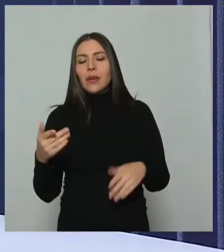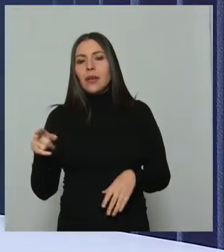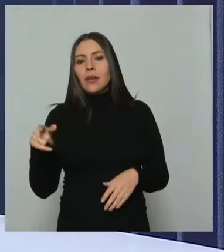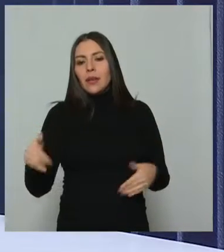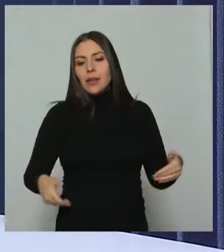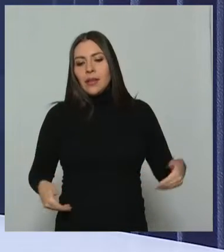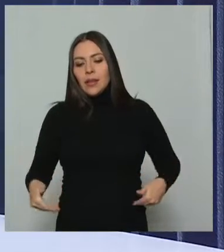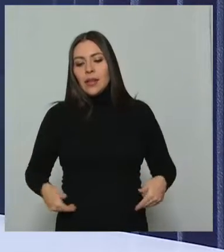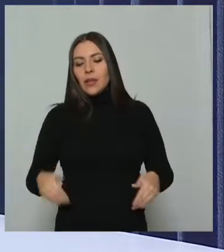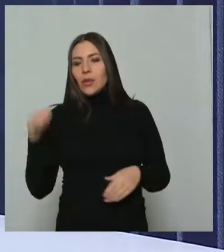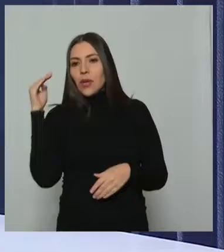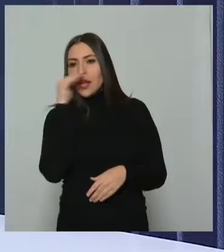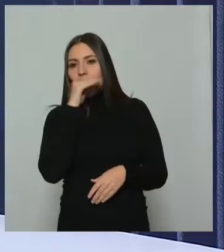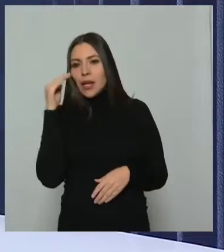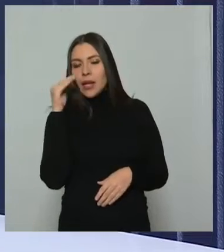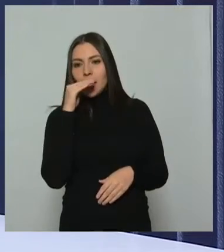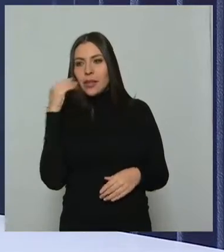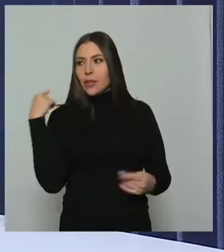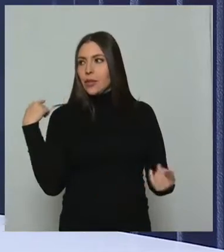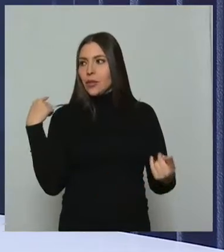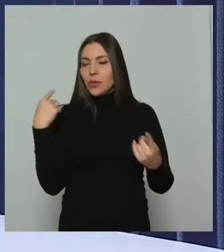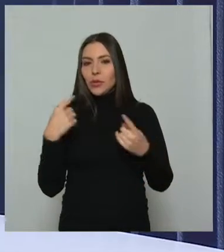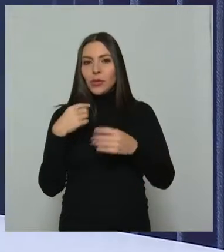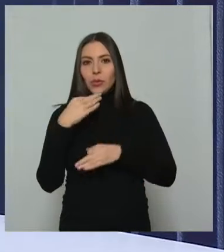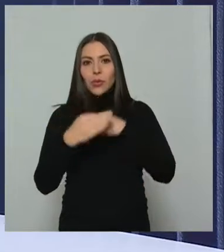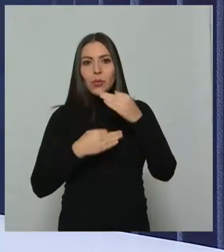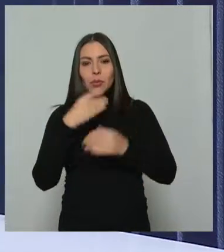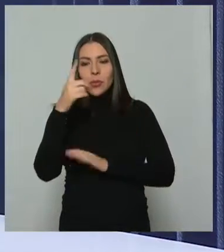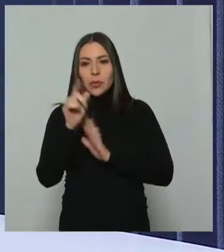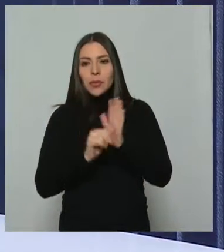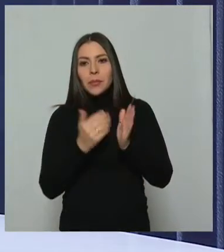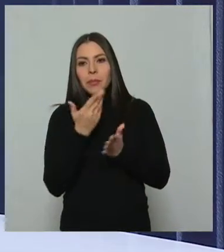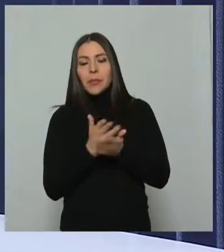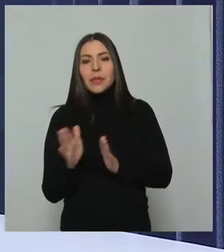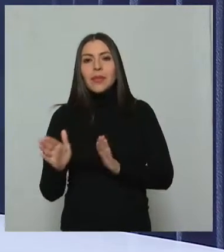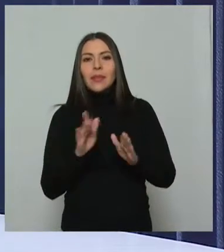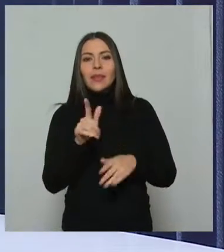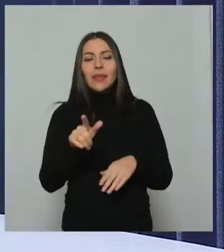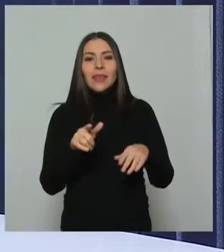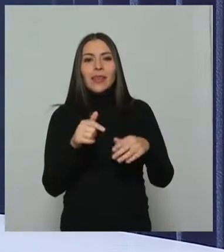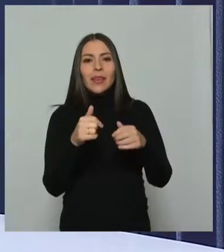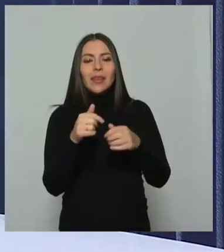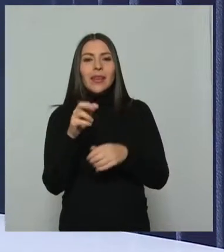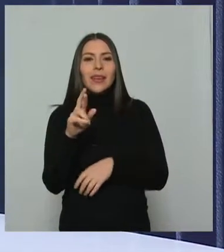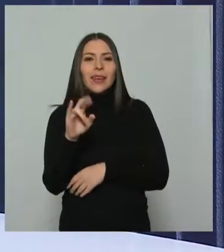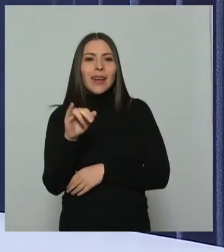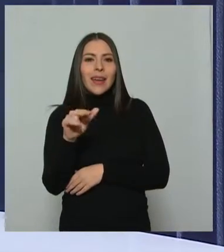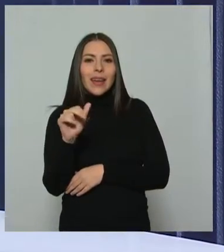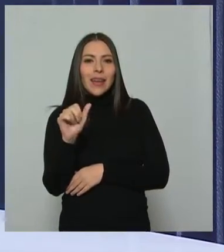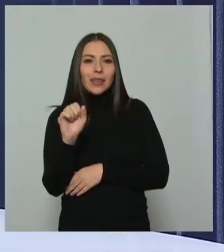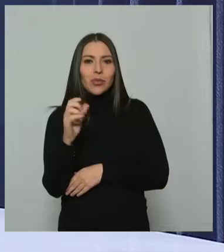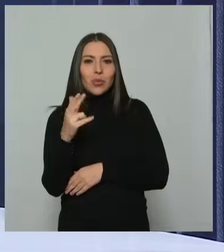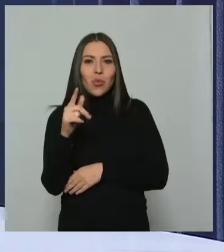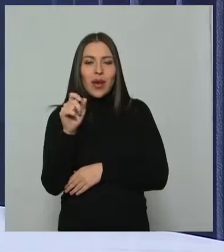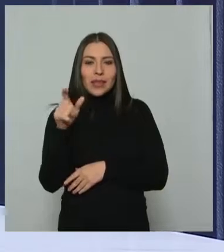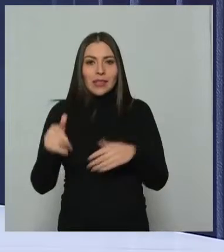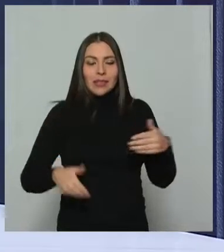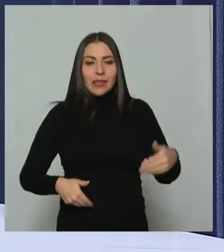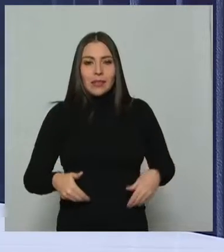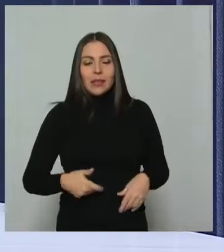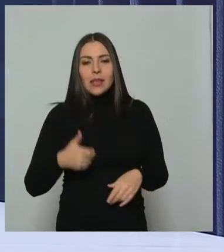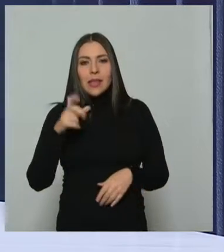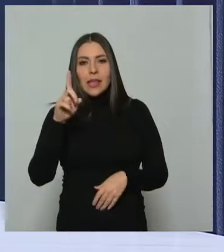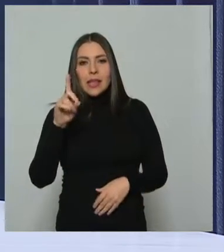en el Julio Castillo todo el mes y aparte Las Reinas Chulas hasta 80% de descuento con la credencial de estudiante y también con el